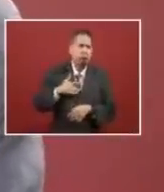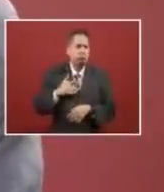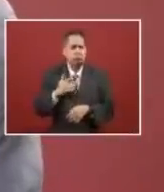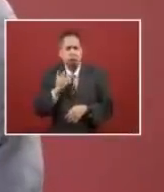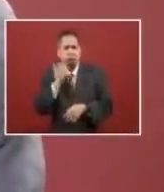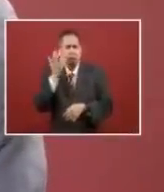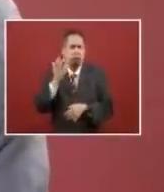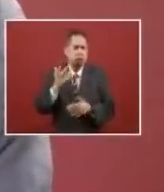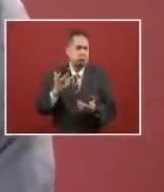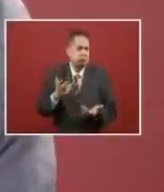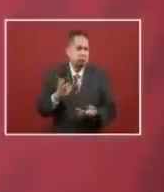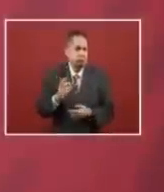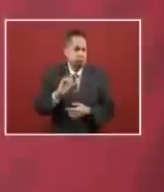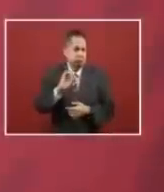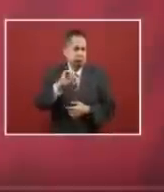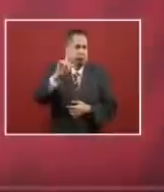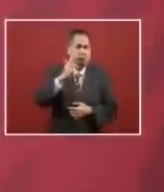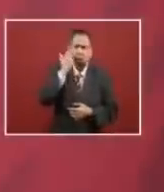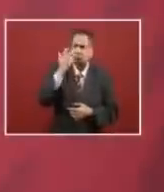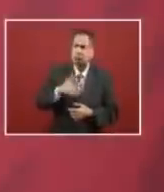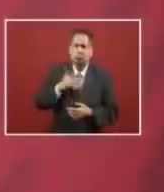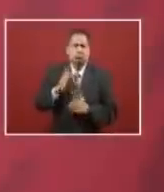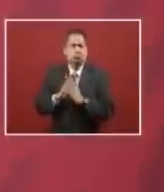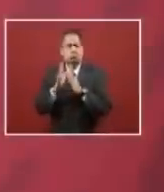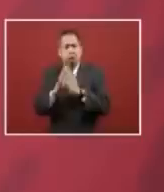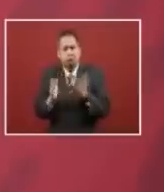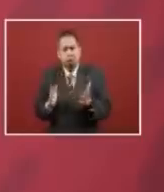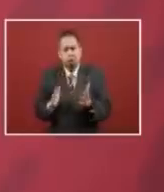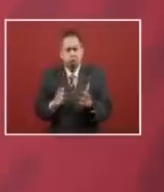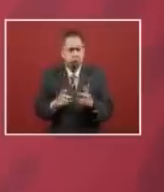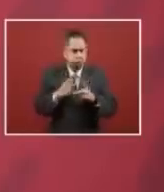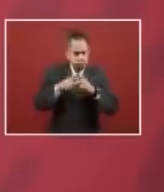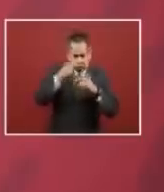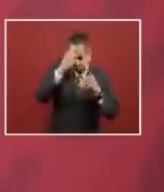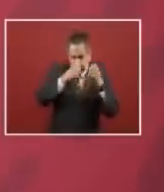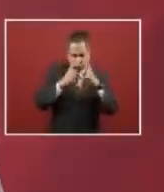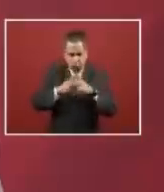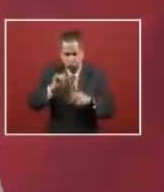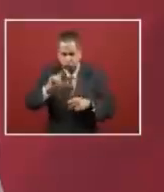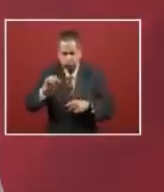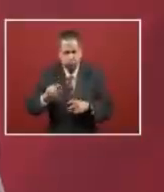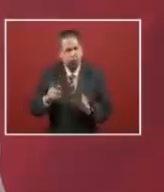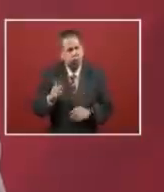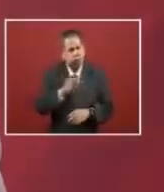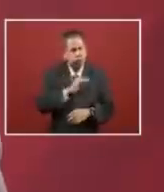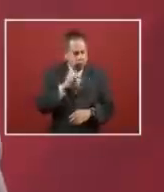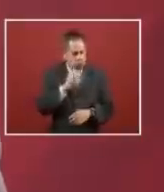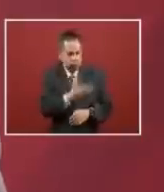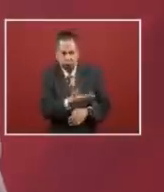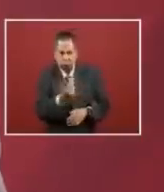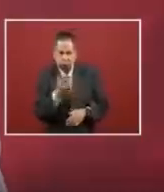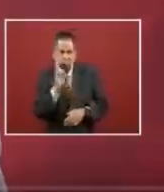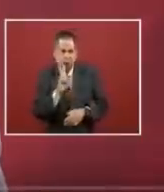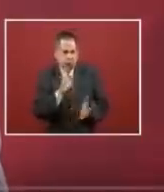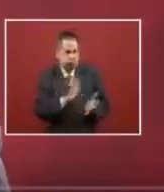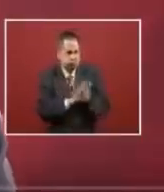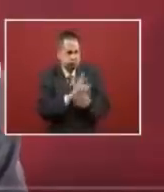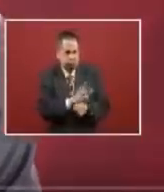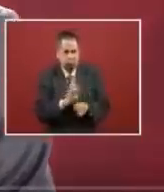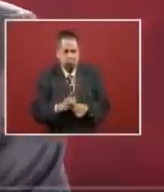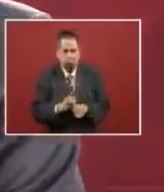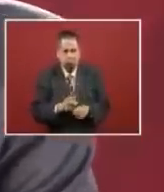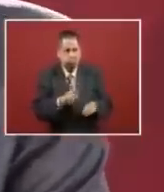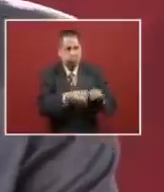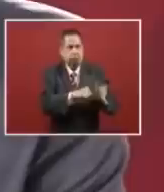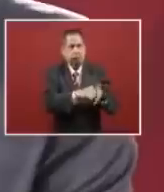profesional analista lo tomaríamos en cuenta no hay veto